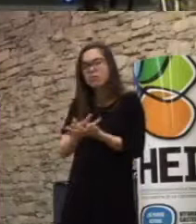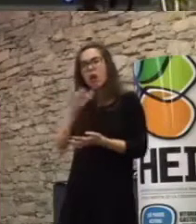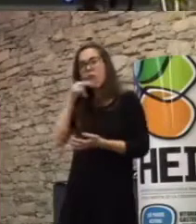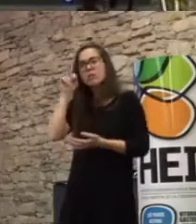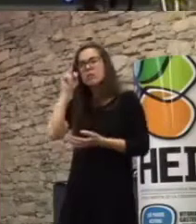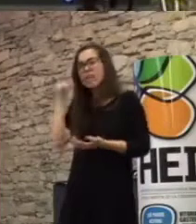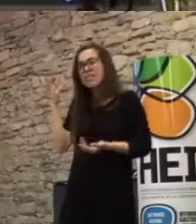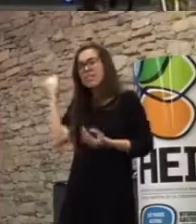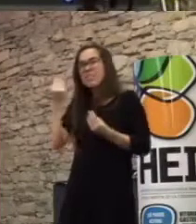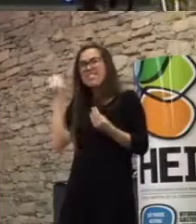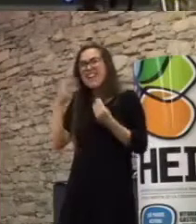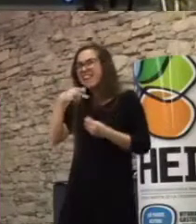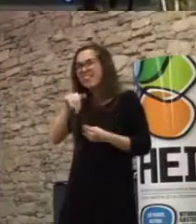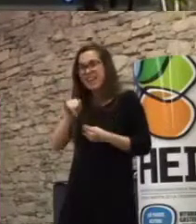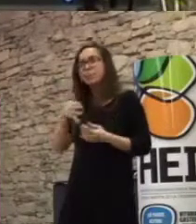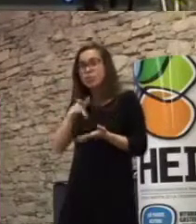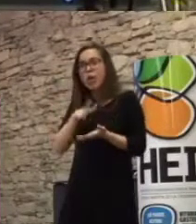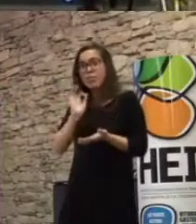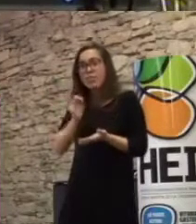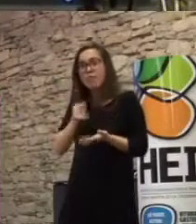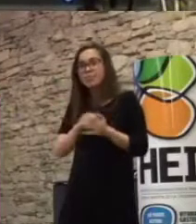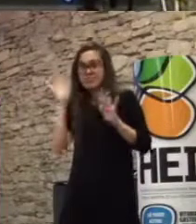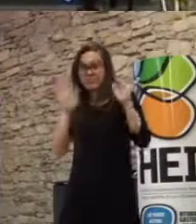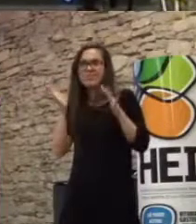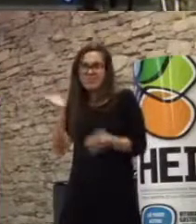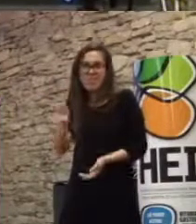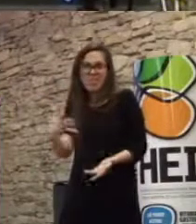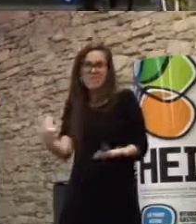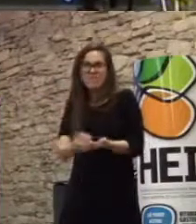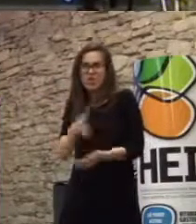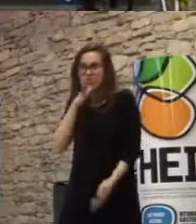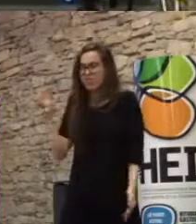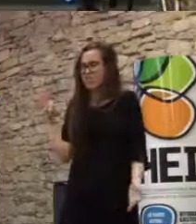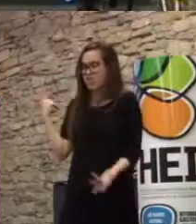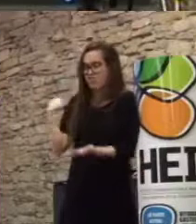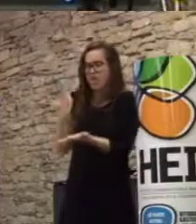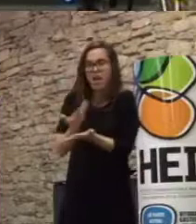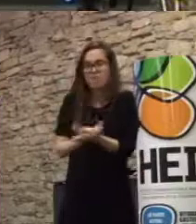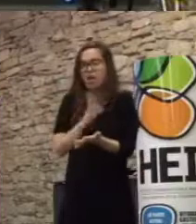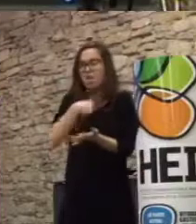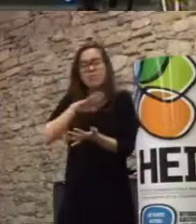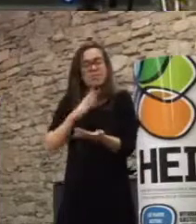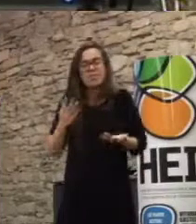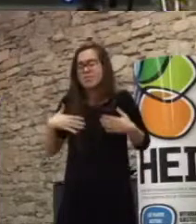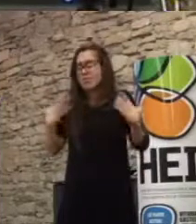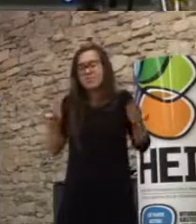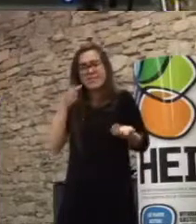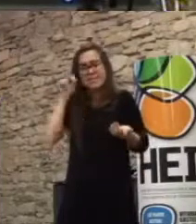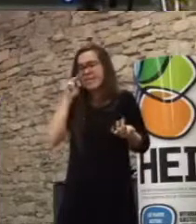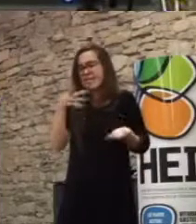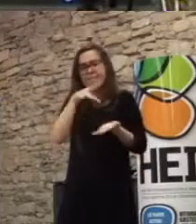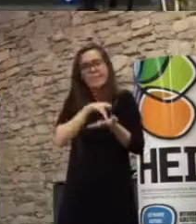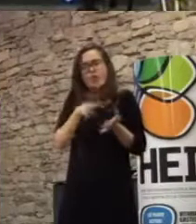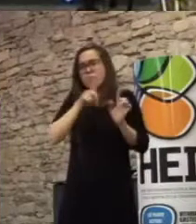vivir vamos todos porque eso es la vida así no sabes lo que te va a venir entonces nosotros nos